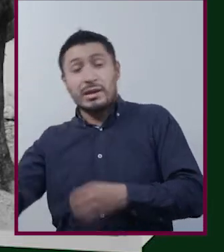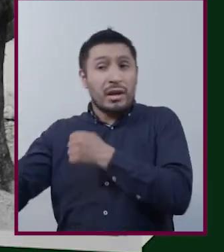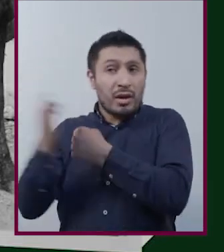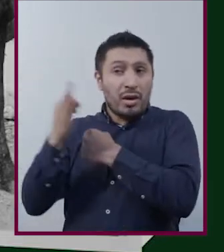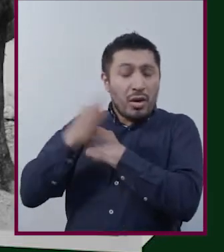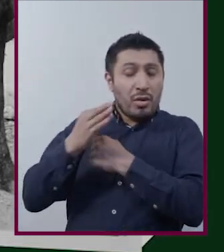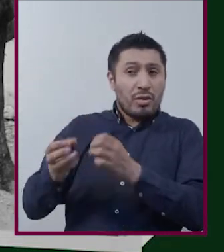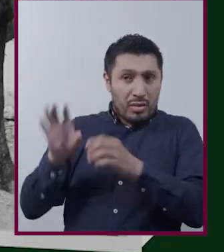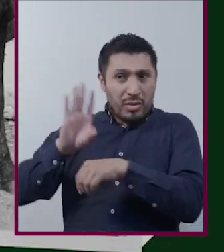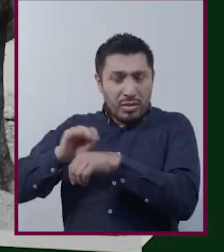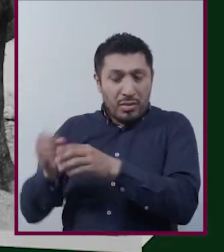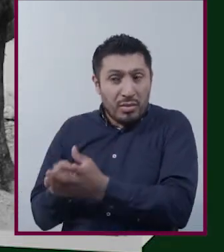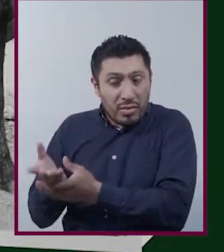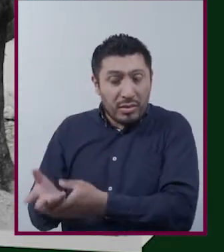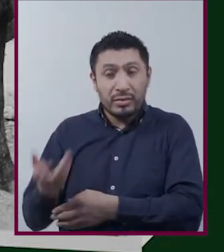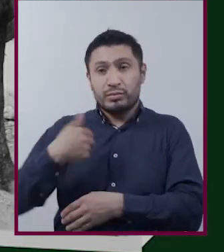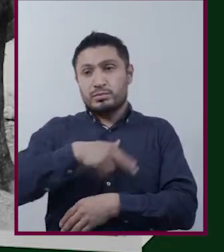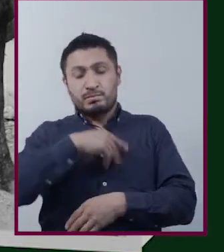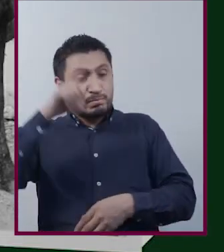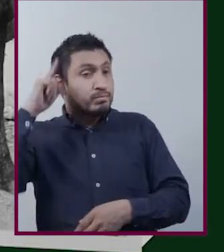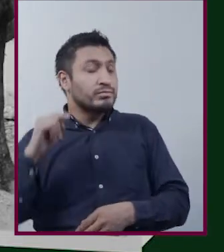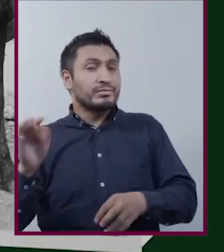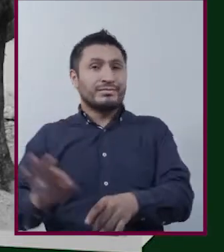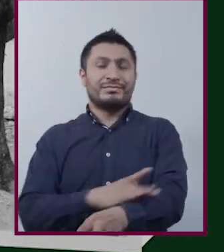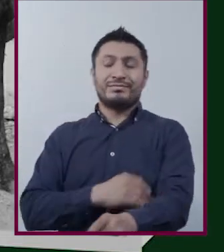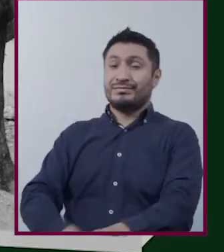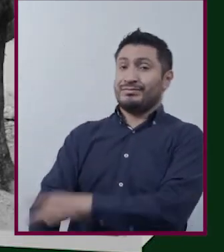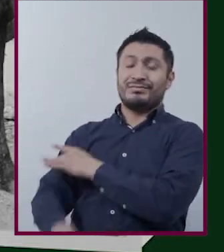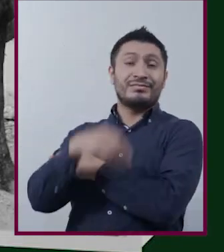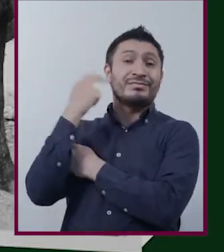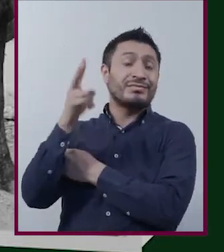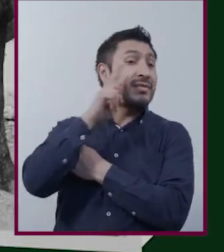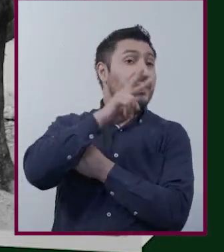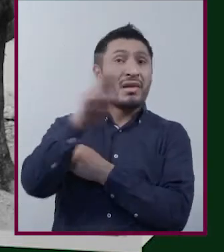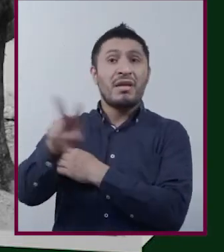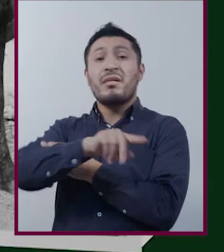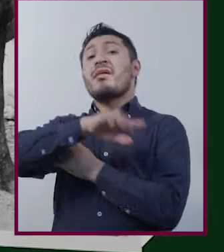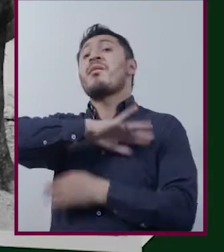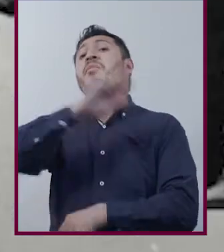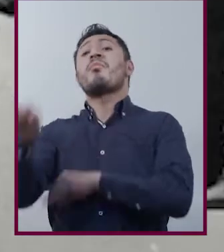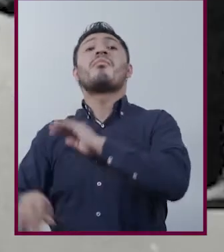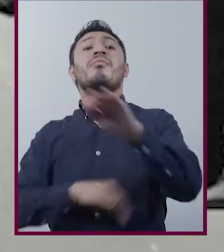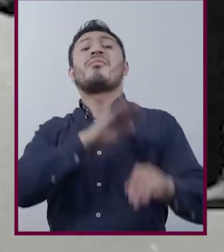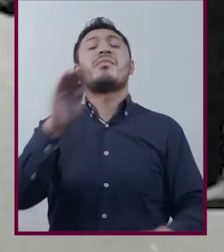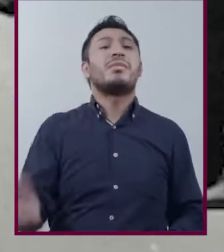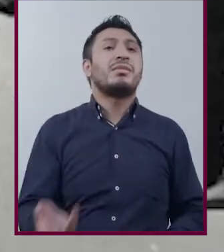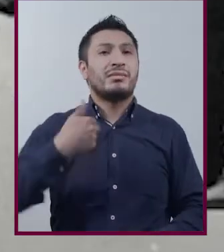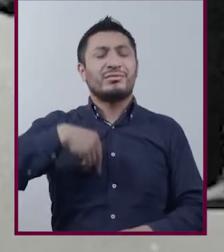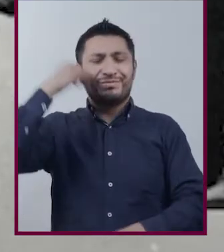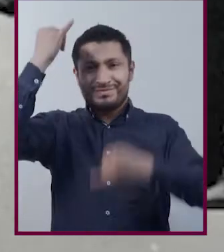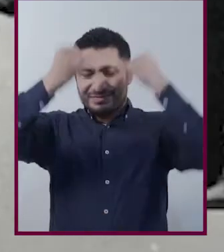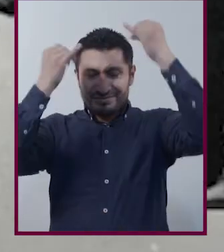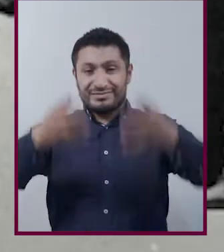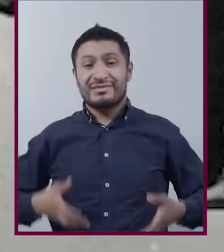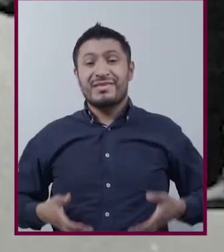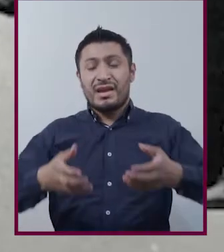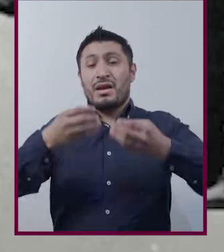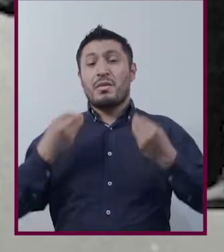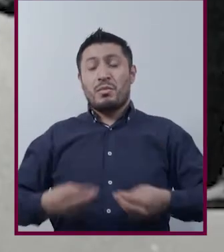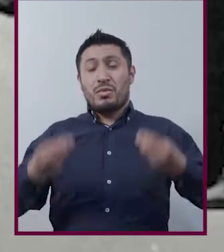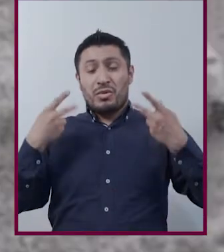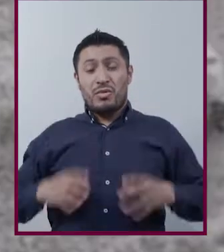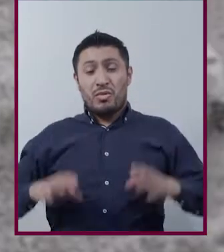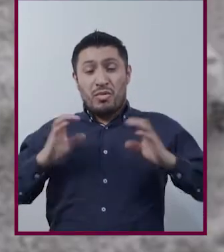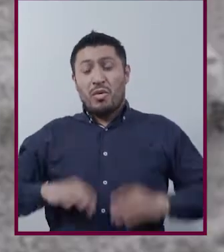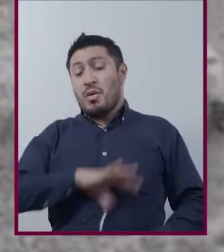dejara salir. Nosotras, ansiosas, queríamos ver caer a los hombres. Nos imaginábamos la calle regada de